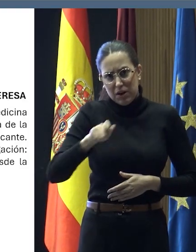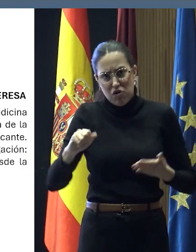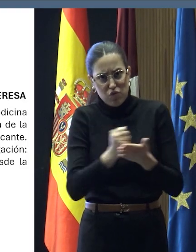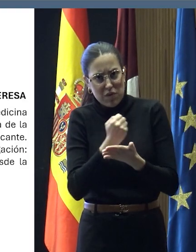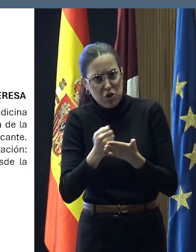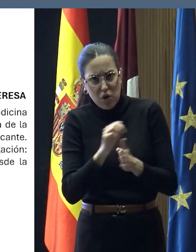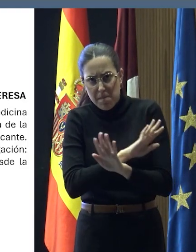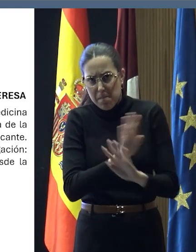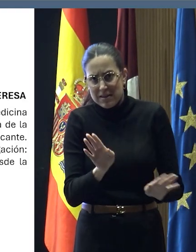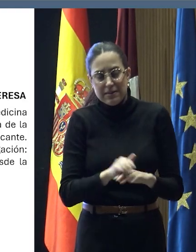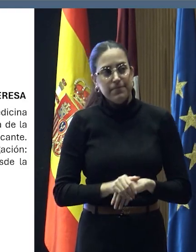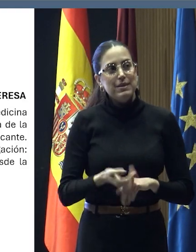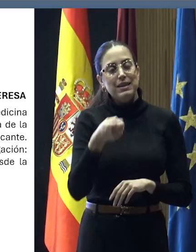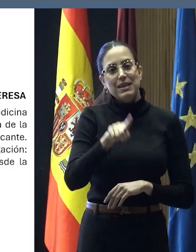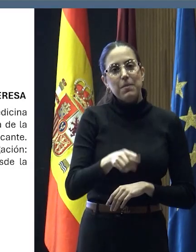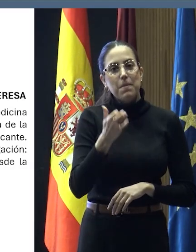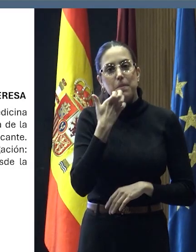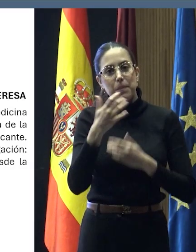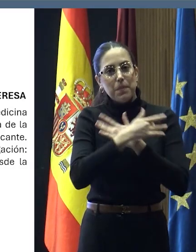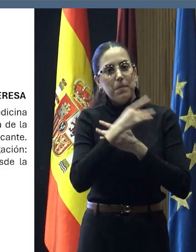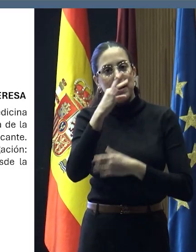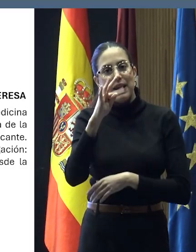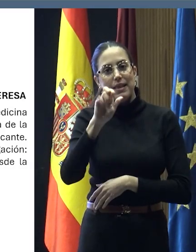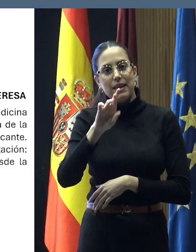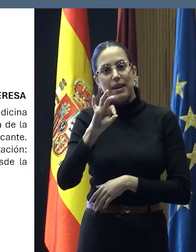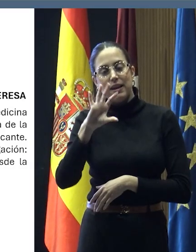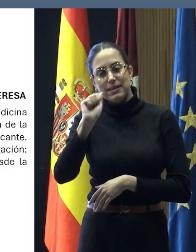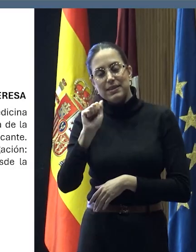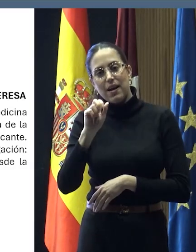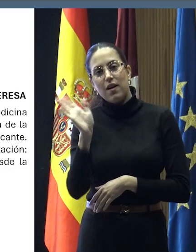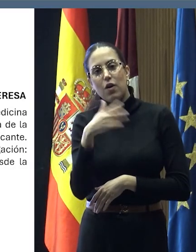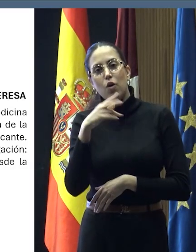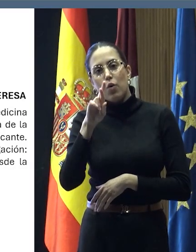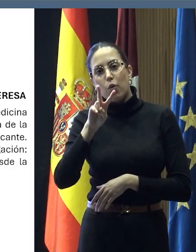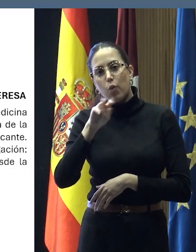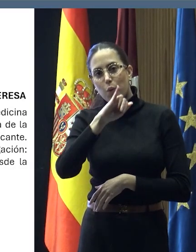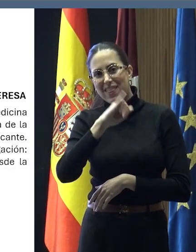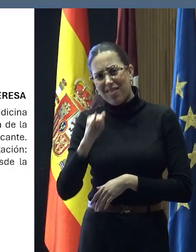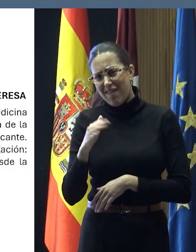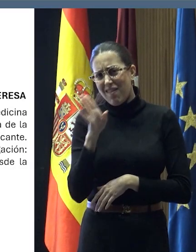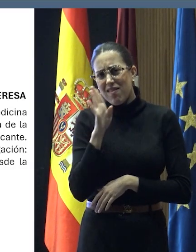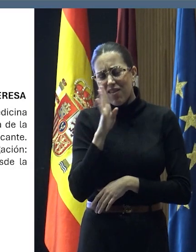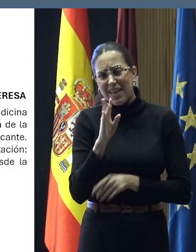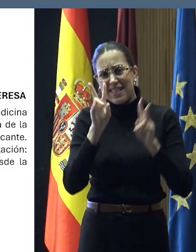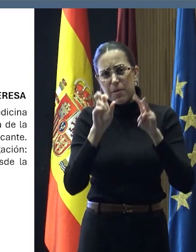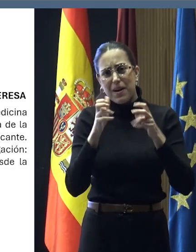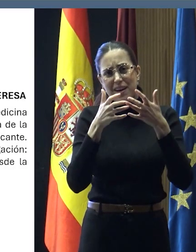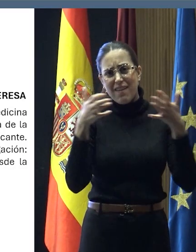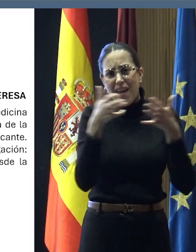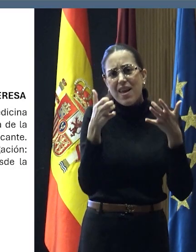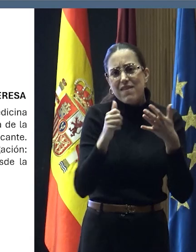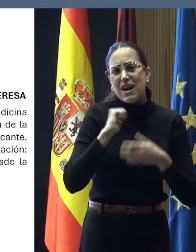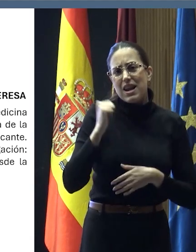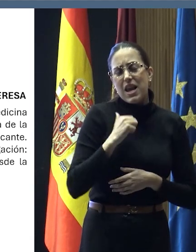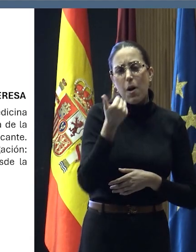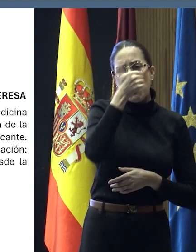suscriptores. También María Teresa Ruiz Cantero, que la he citado antes con la narrativa clínica de